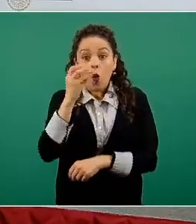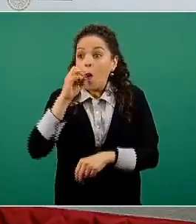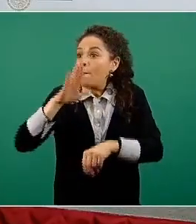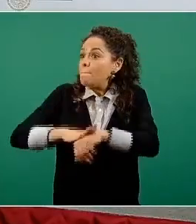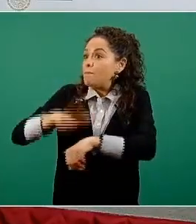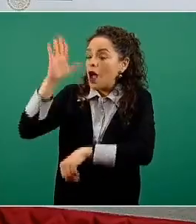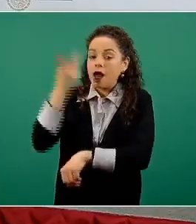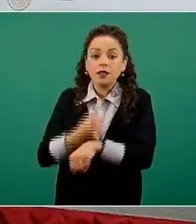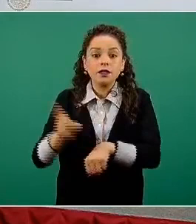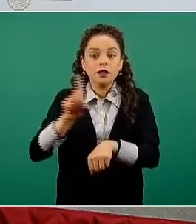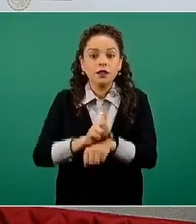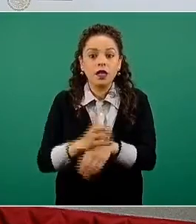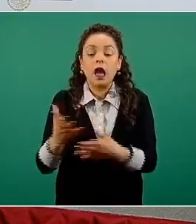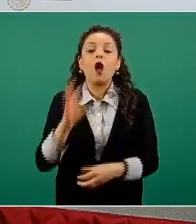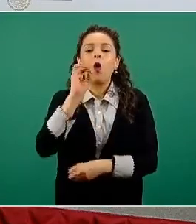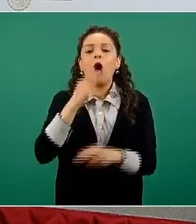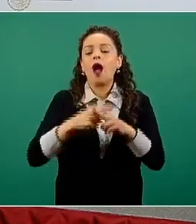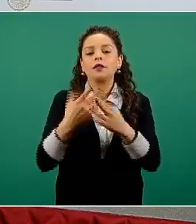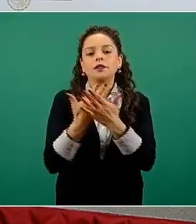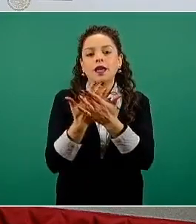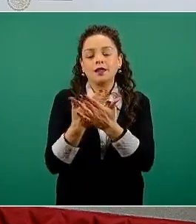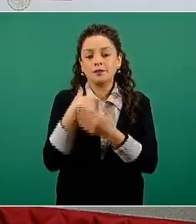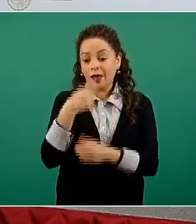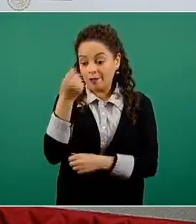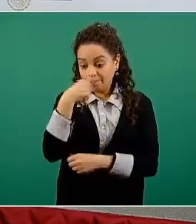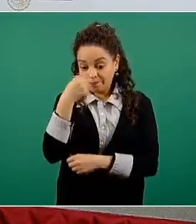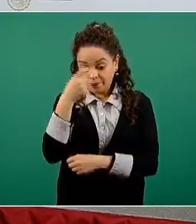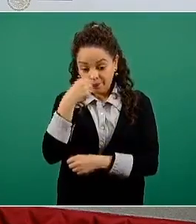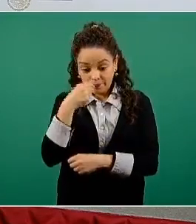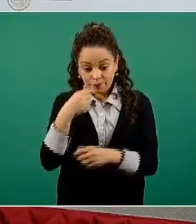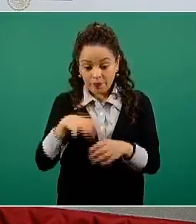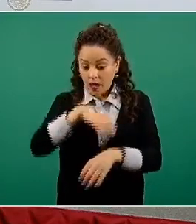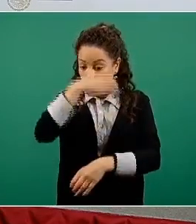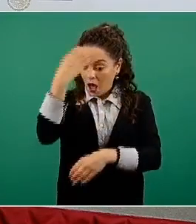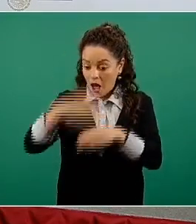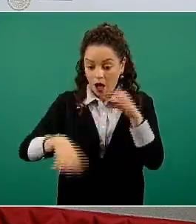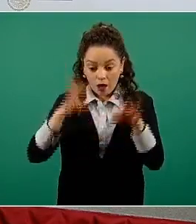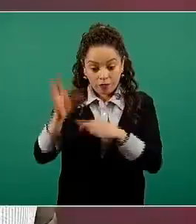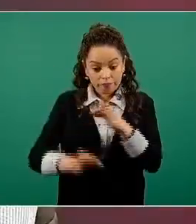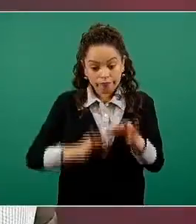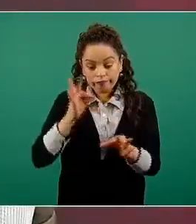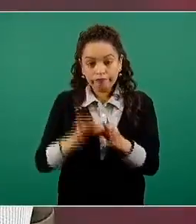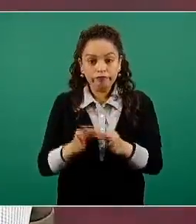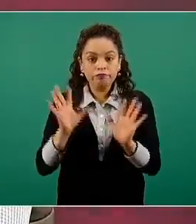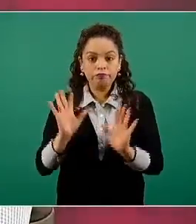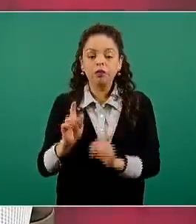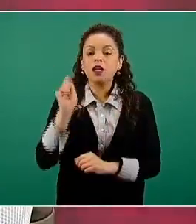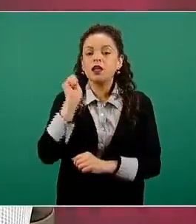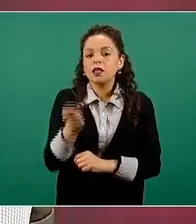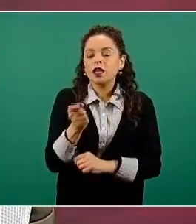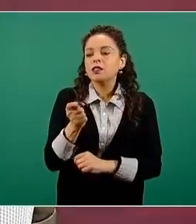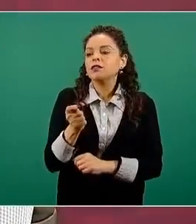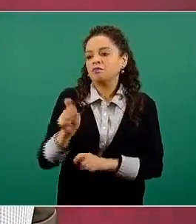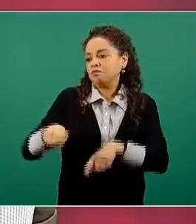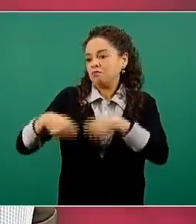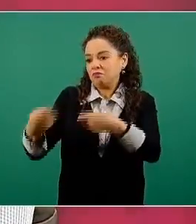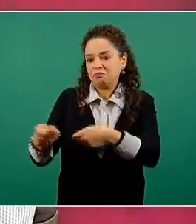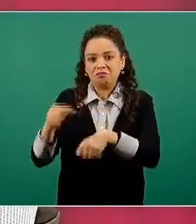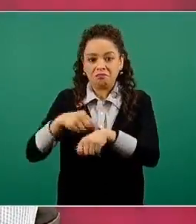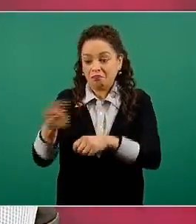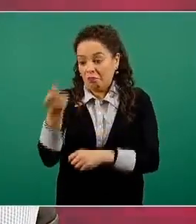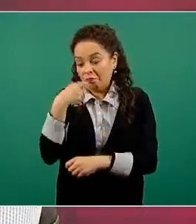inclusive terminarme la dotación completa de tabletas, grajeas o cápsulas de lo que me hayan recetado, ¿no?